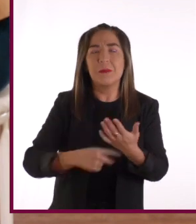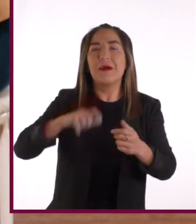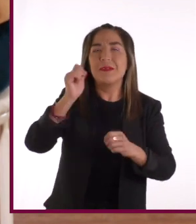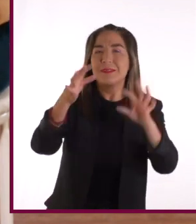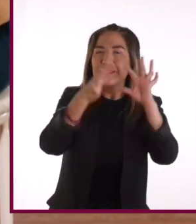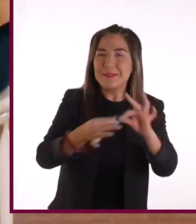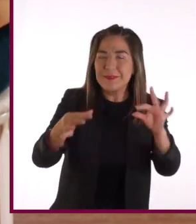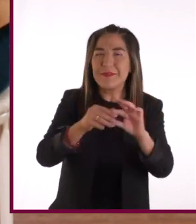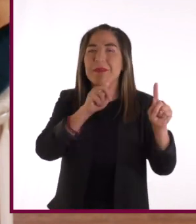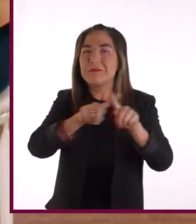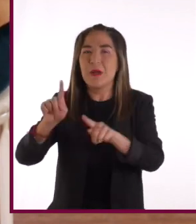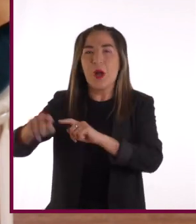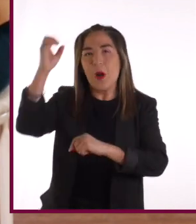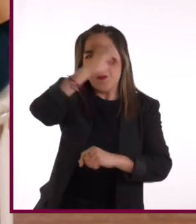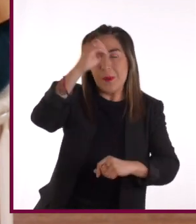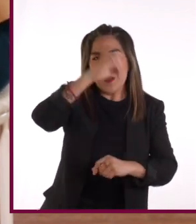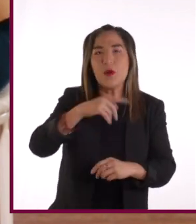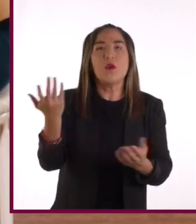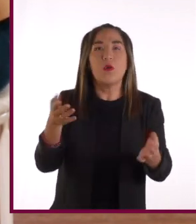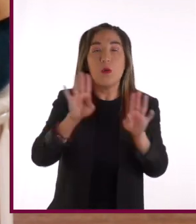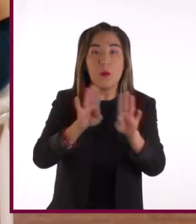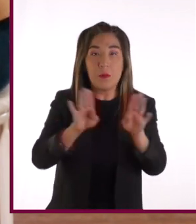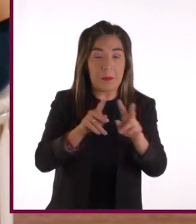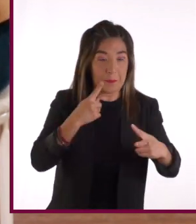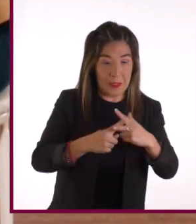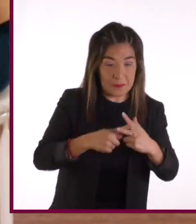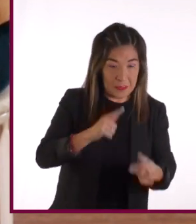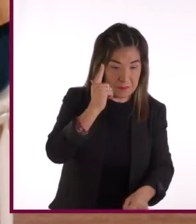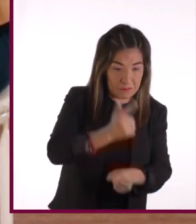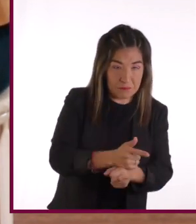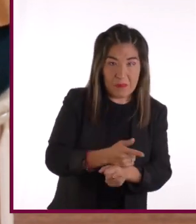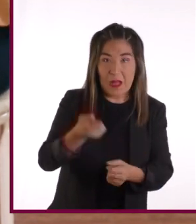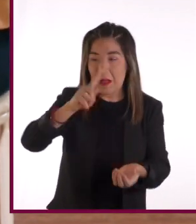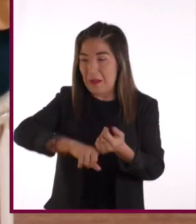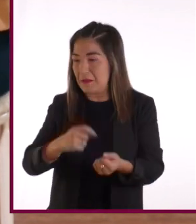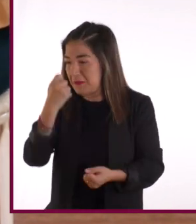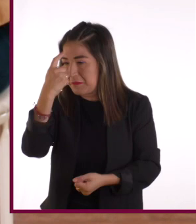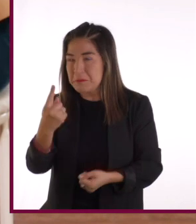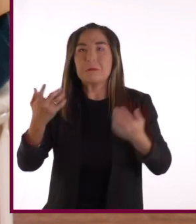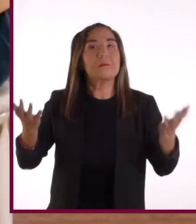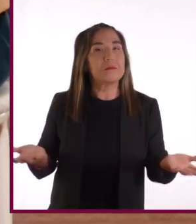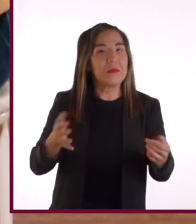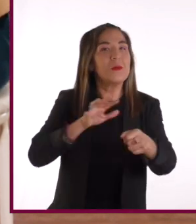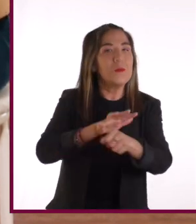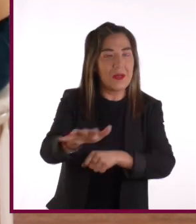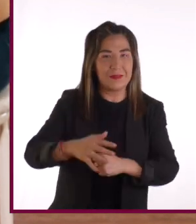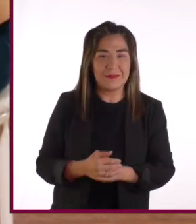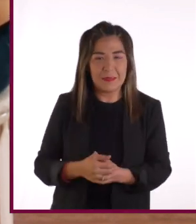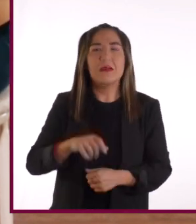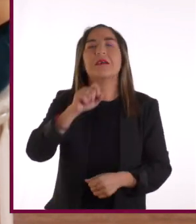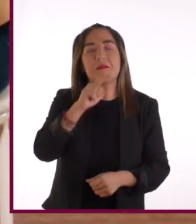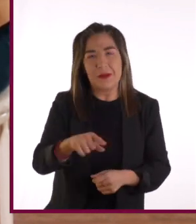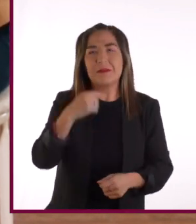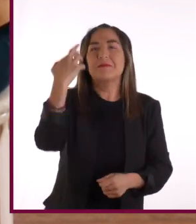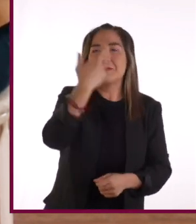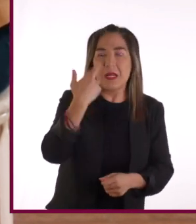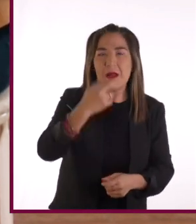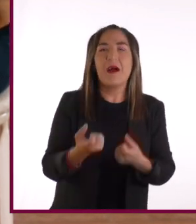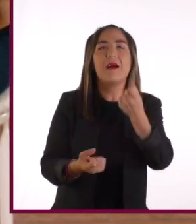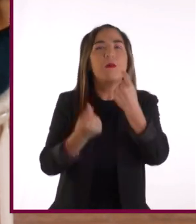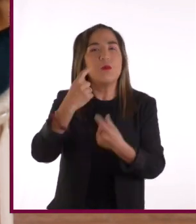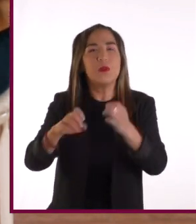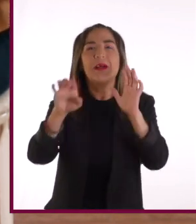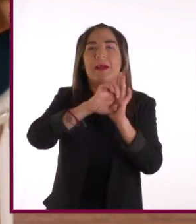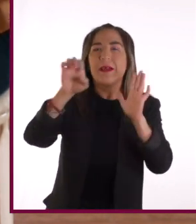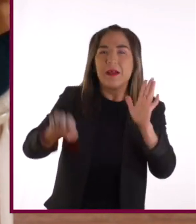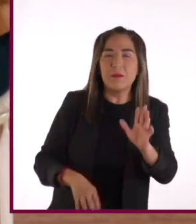escucharemos distintos puntos de vista para conocer si las matemáticas se inventan o se descubren. También revisaremos algunos ejemplos de